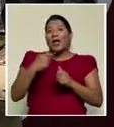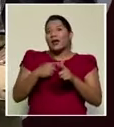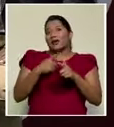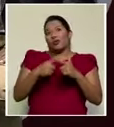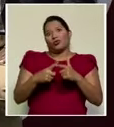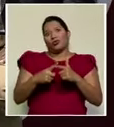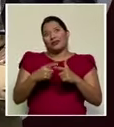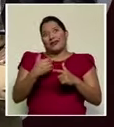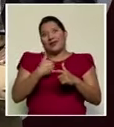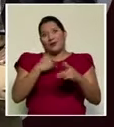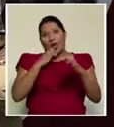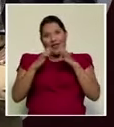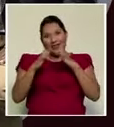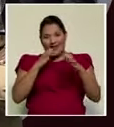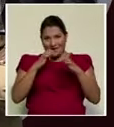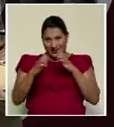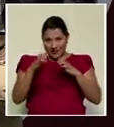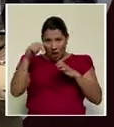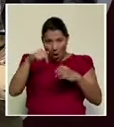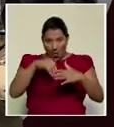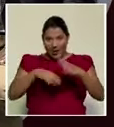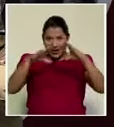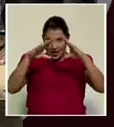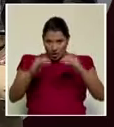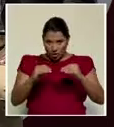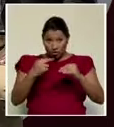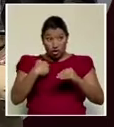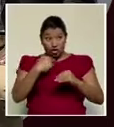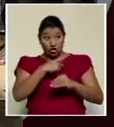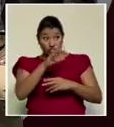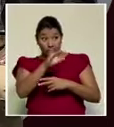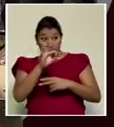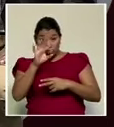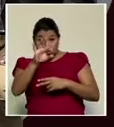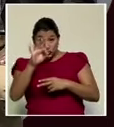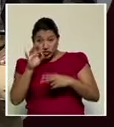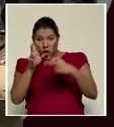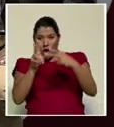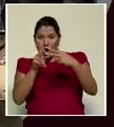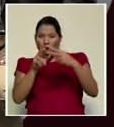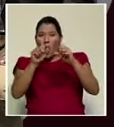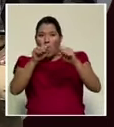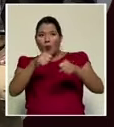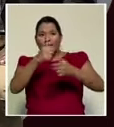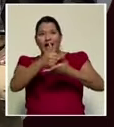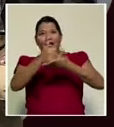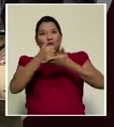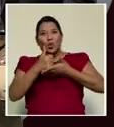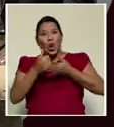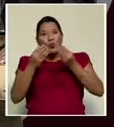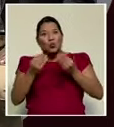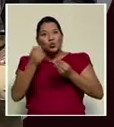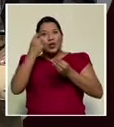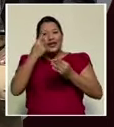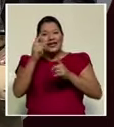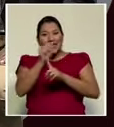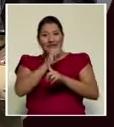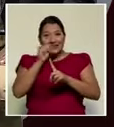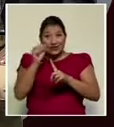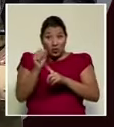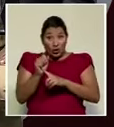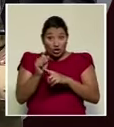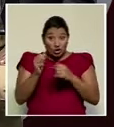la noche. Y con nosotros dos personas que nos pueden aportar mucho al contexto, no solamente al contexto local, sino